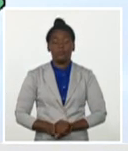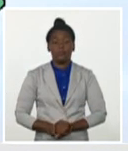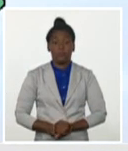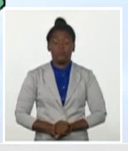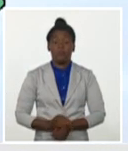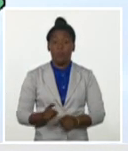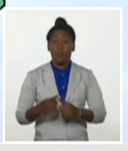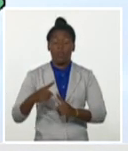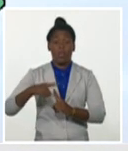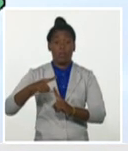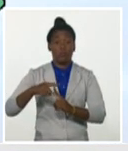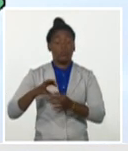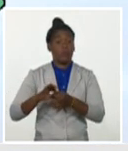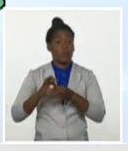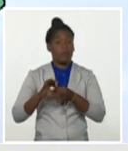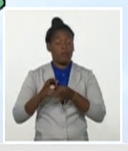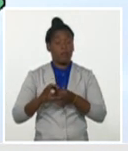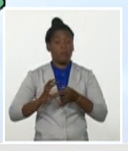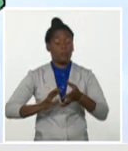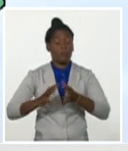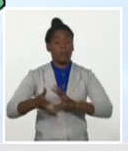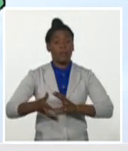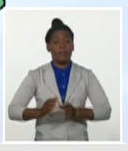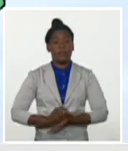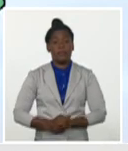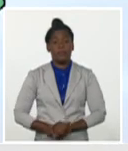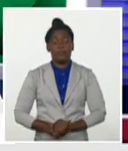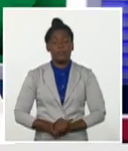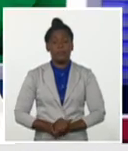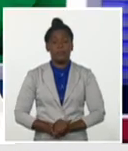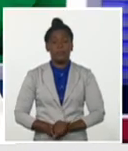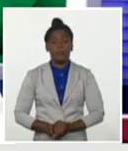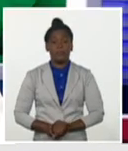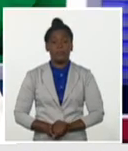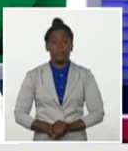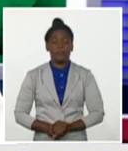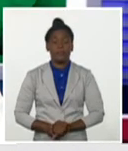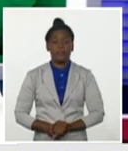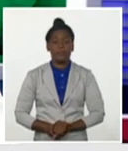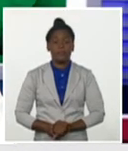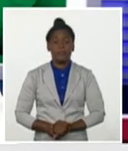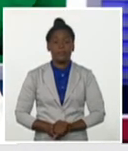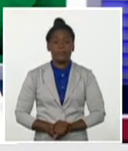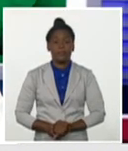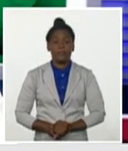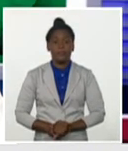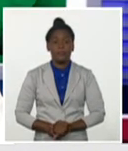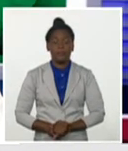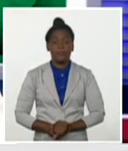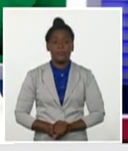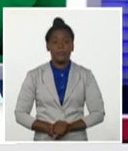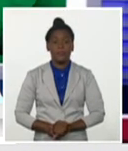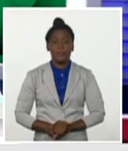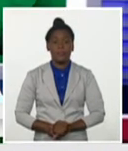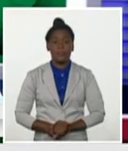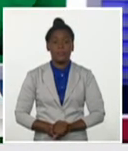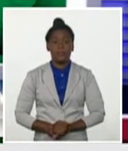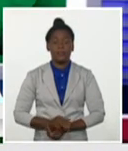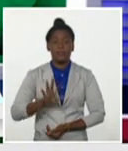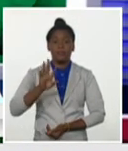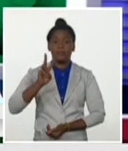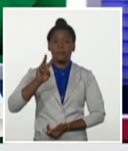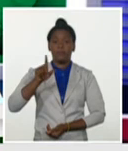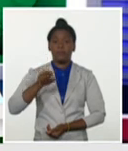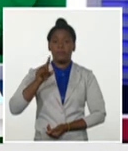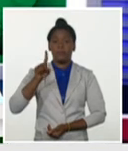una situación muy compleja. El 52,1% de todas las personas que se diagnosticaron ayer del